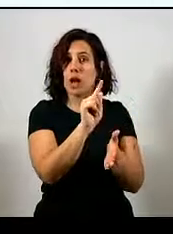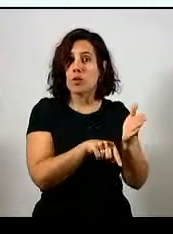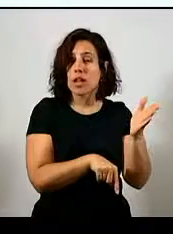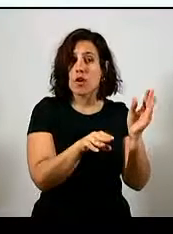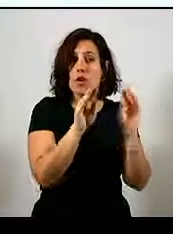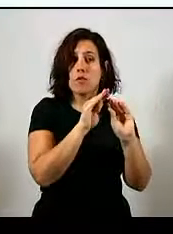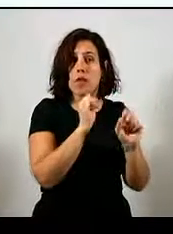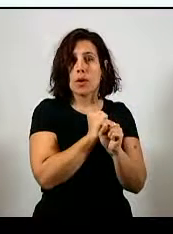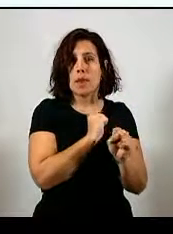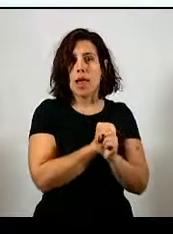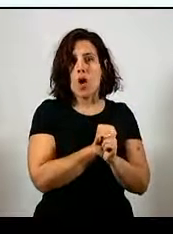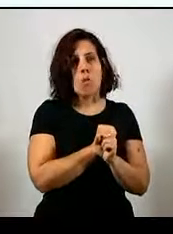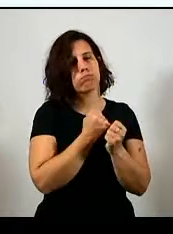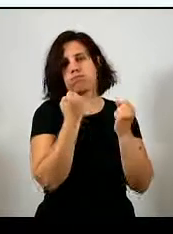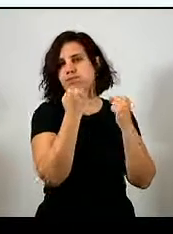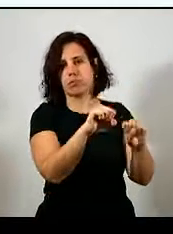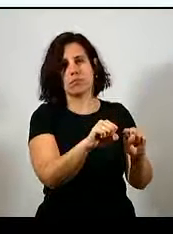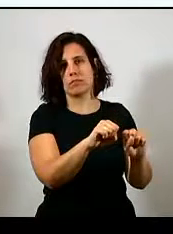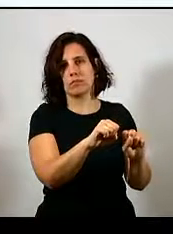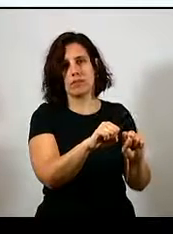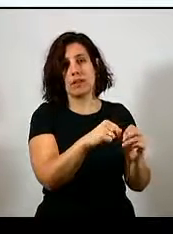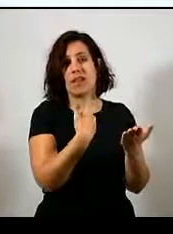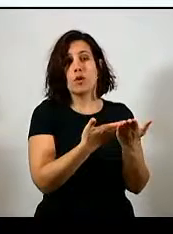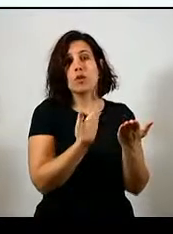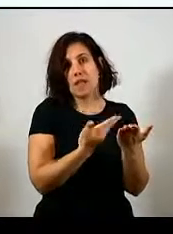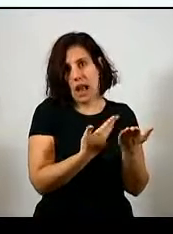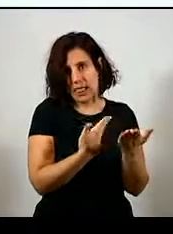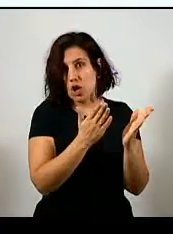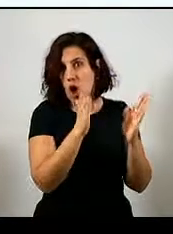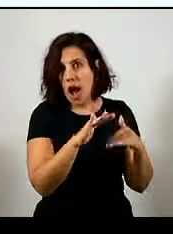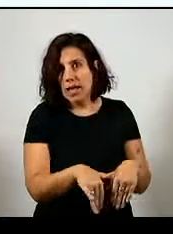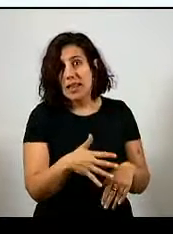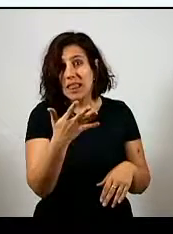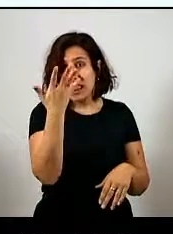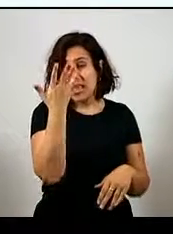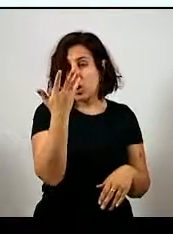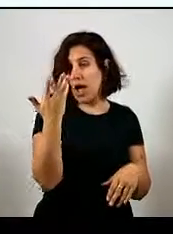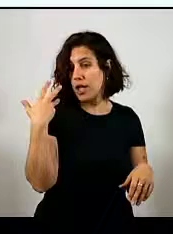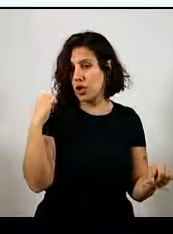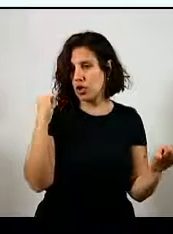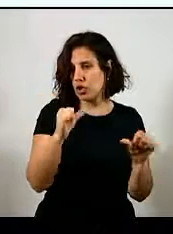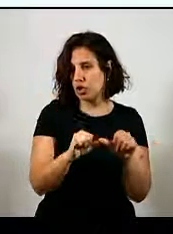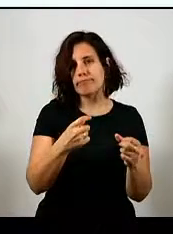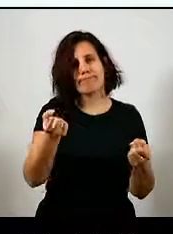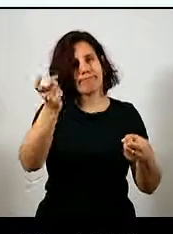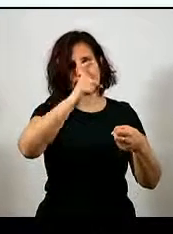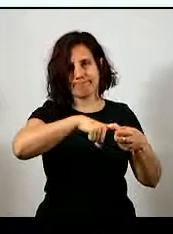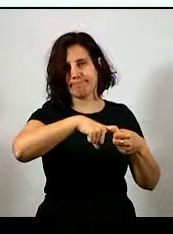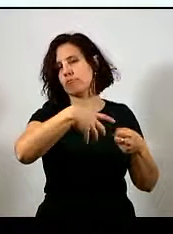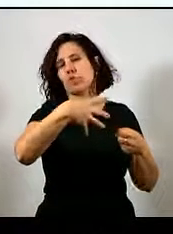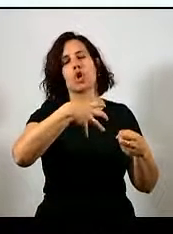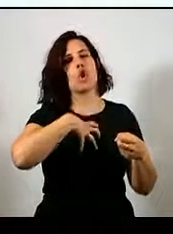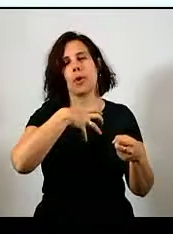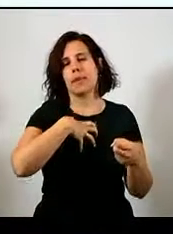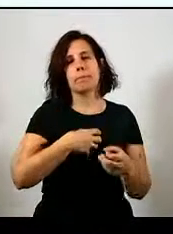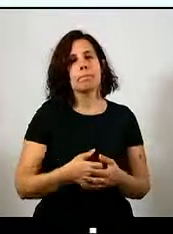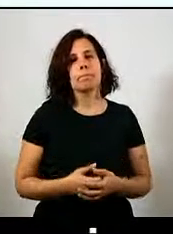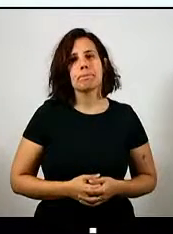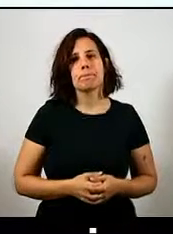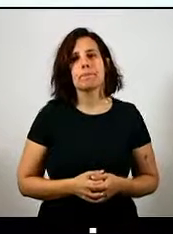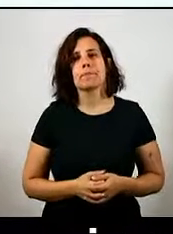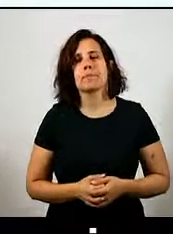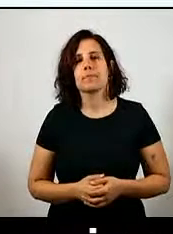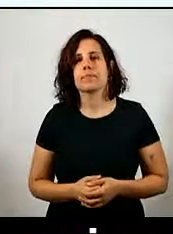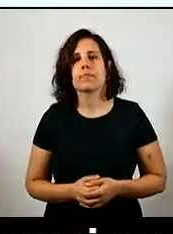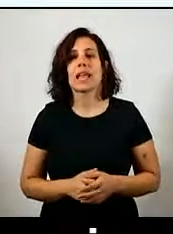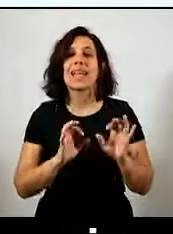formación y empleo similar sin causa justificada en los 5 años previos a la fecha prevista de incorporación.